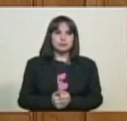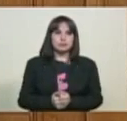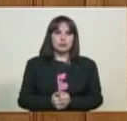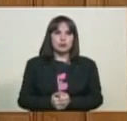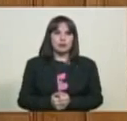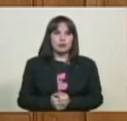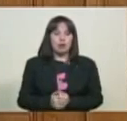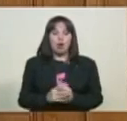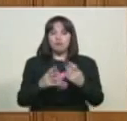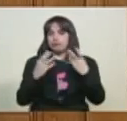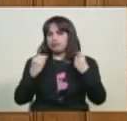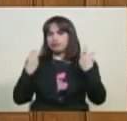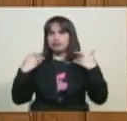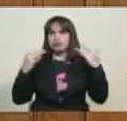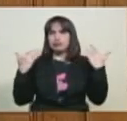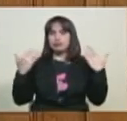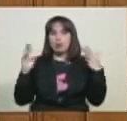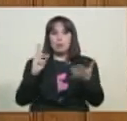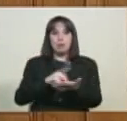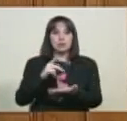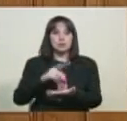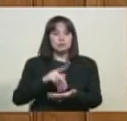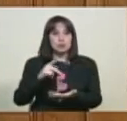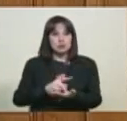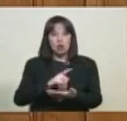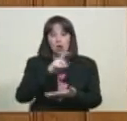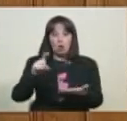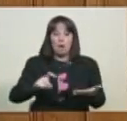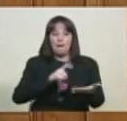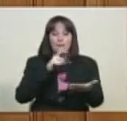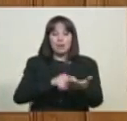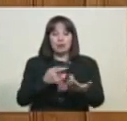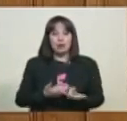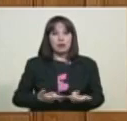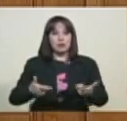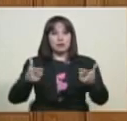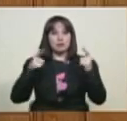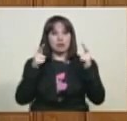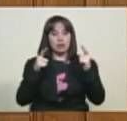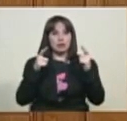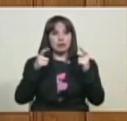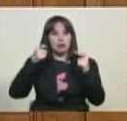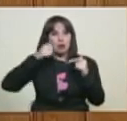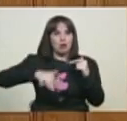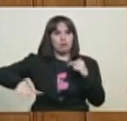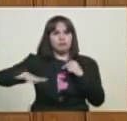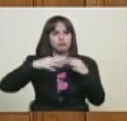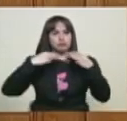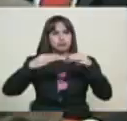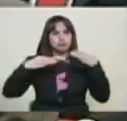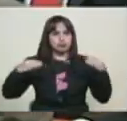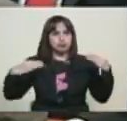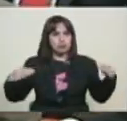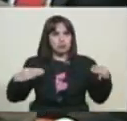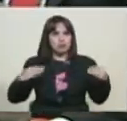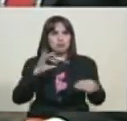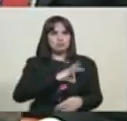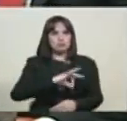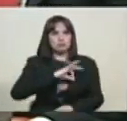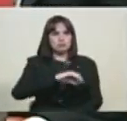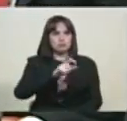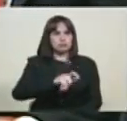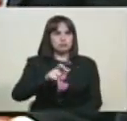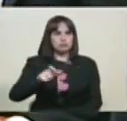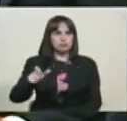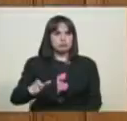de amplia participación, que contempla amplias libertades públicas, civiles, políticas, que ha